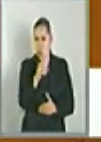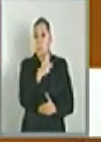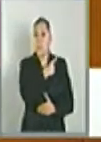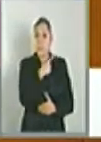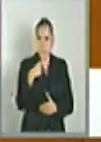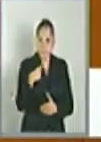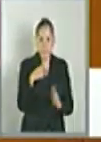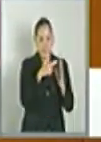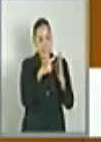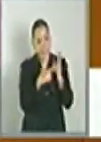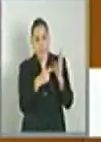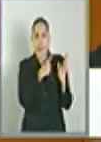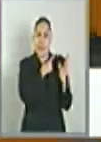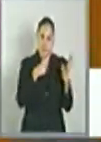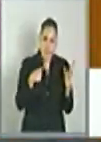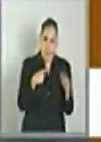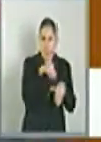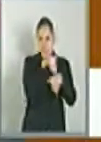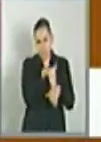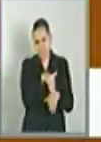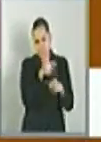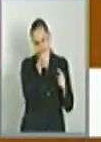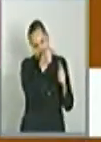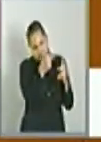respetar antes de declarar una alerta